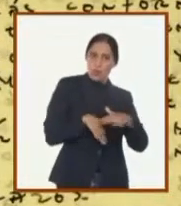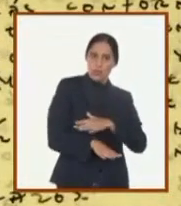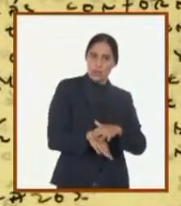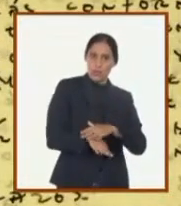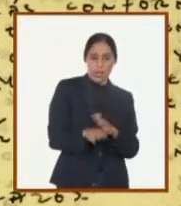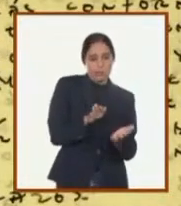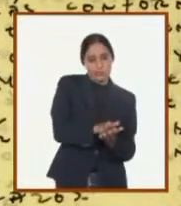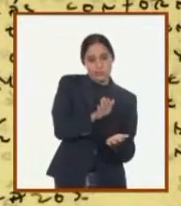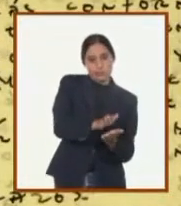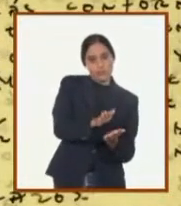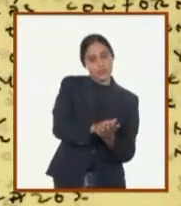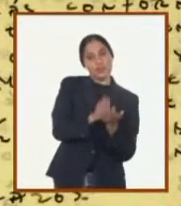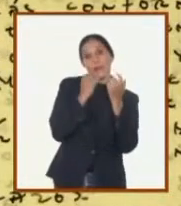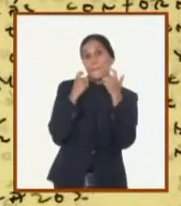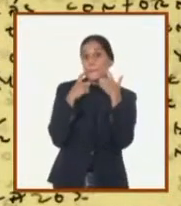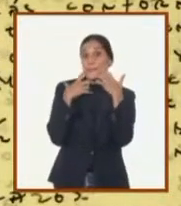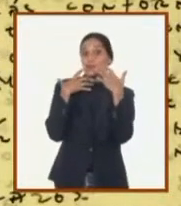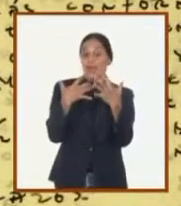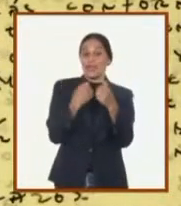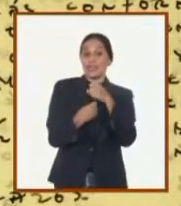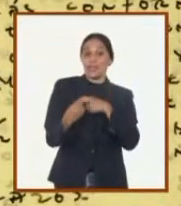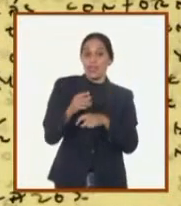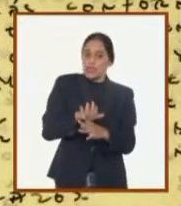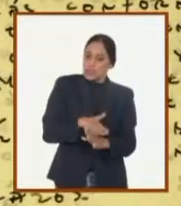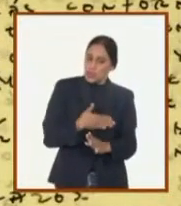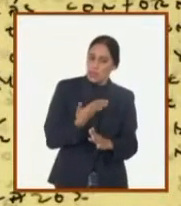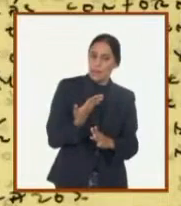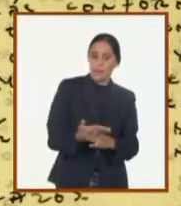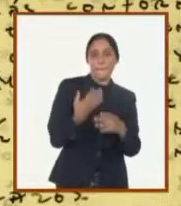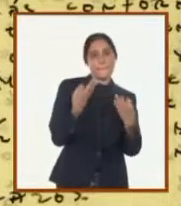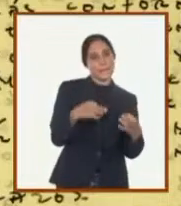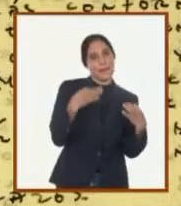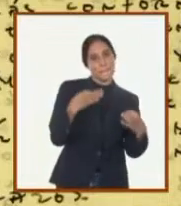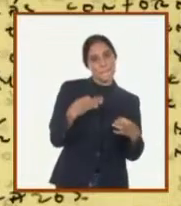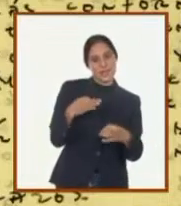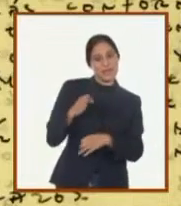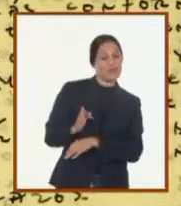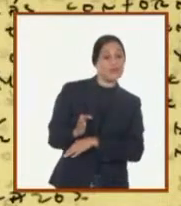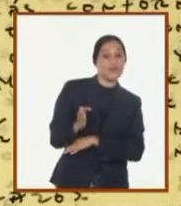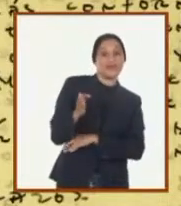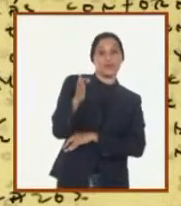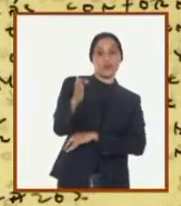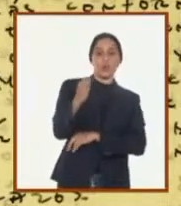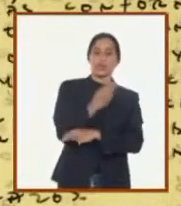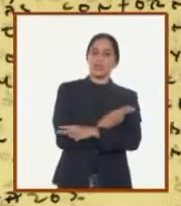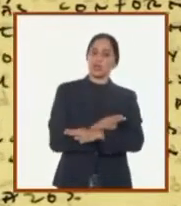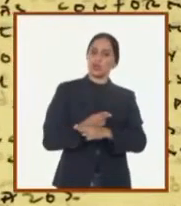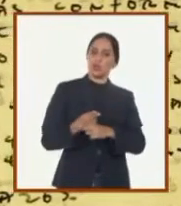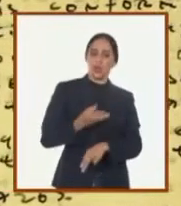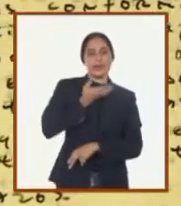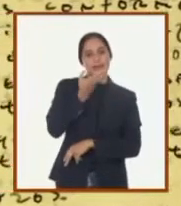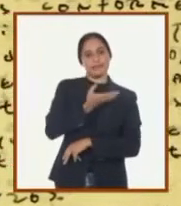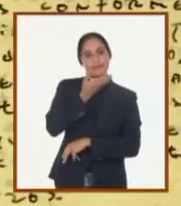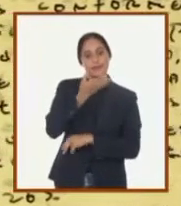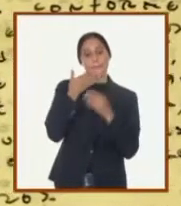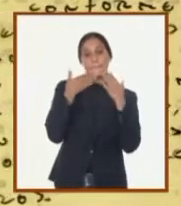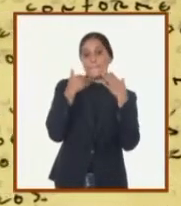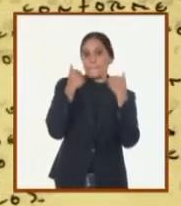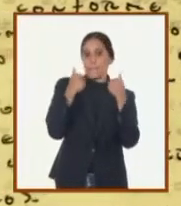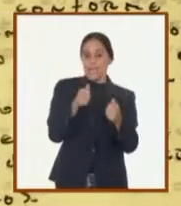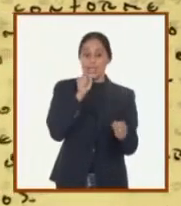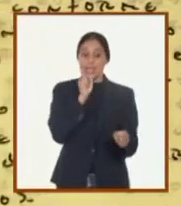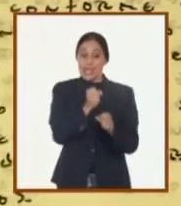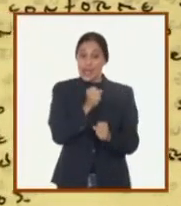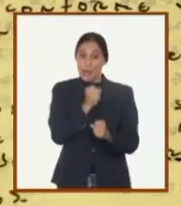plástico Porque es importante que después esos documentos queden para la historia Y de esa labor que empezó a